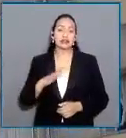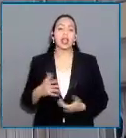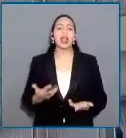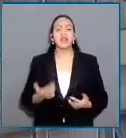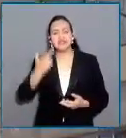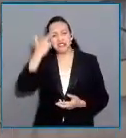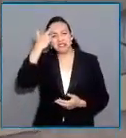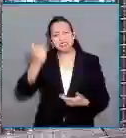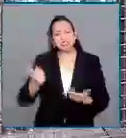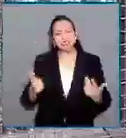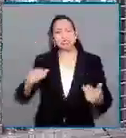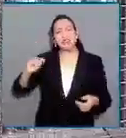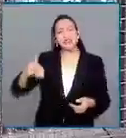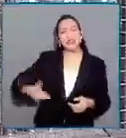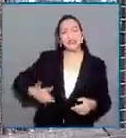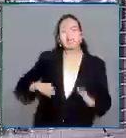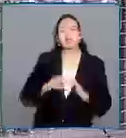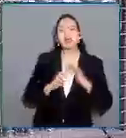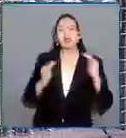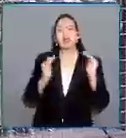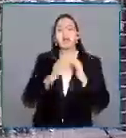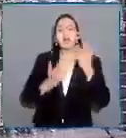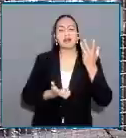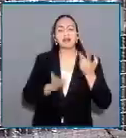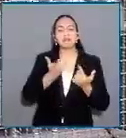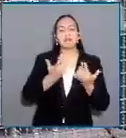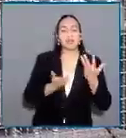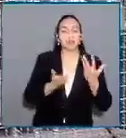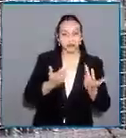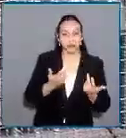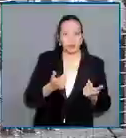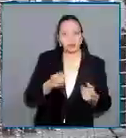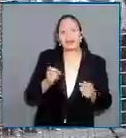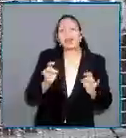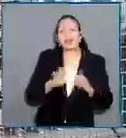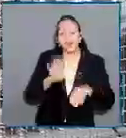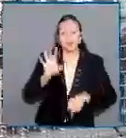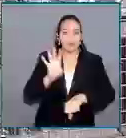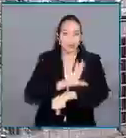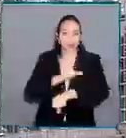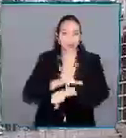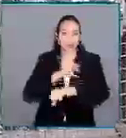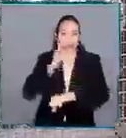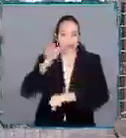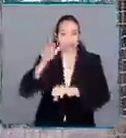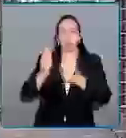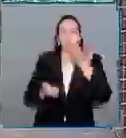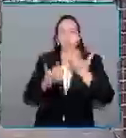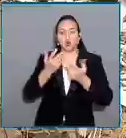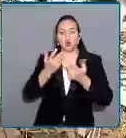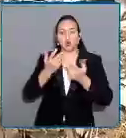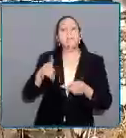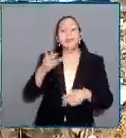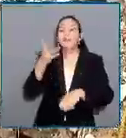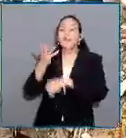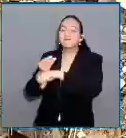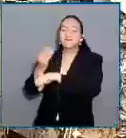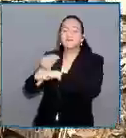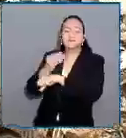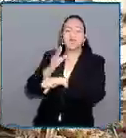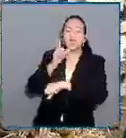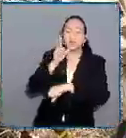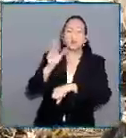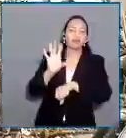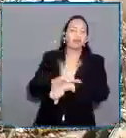por incendio en el país son, además de los cortocircuitos y la falta de mantenimiento en instalaciones eléctricas, los